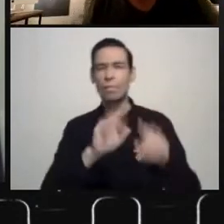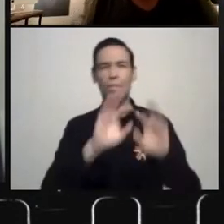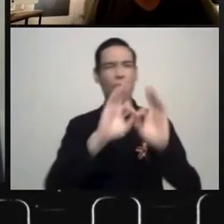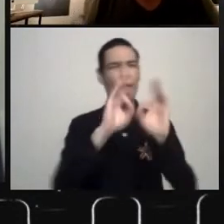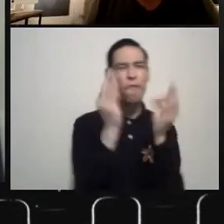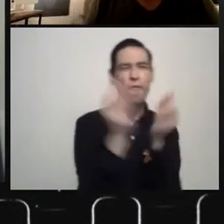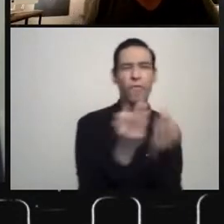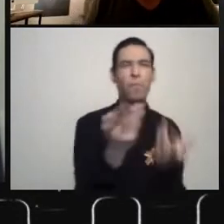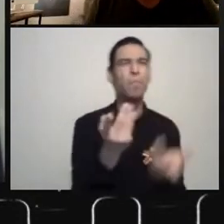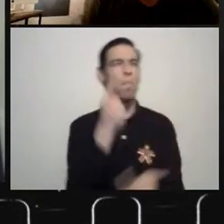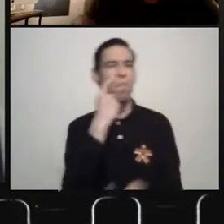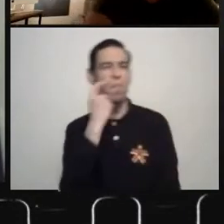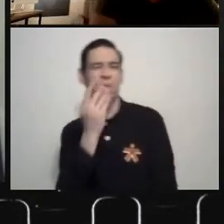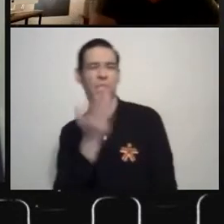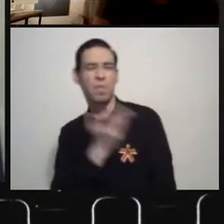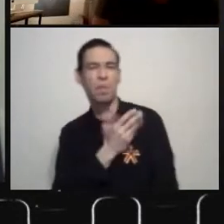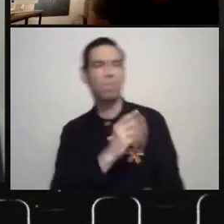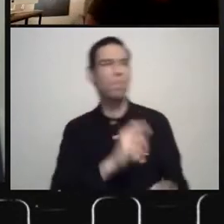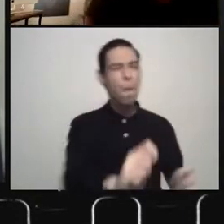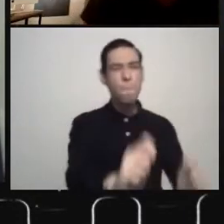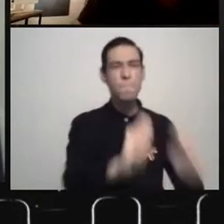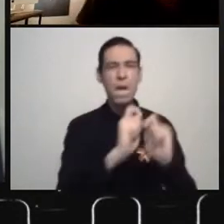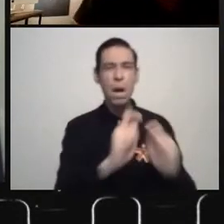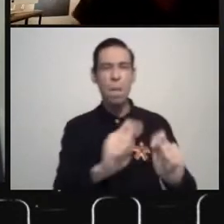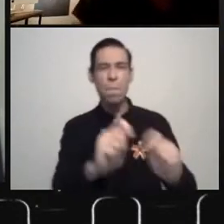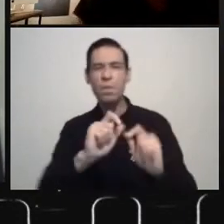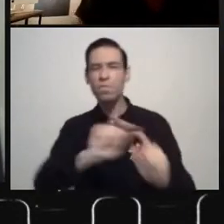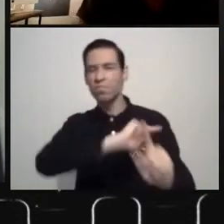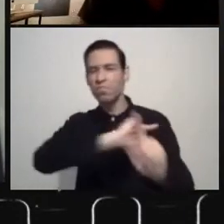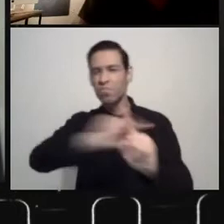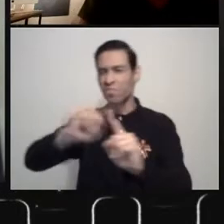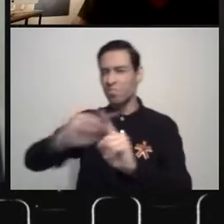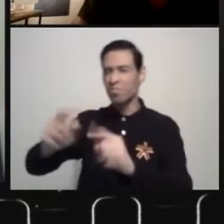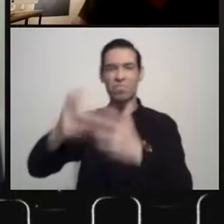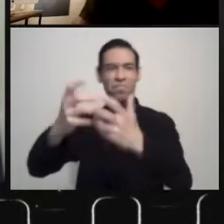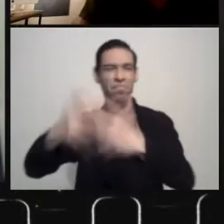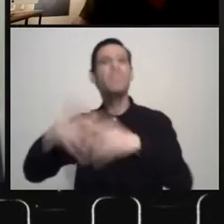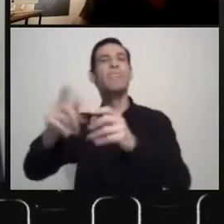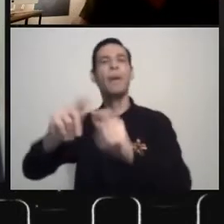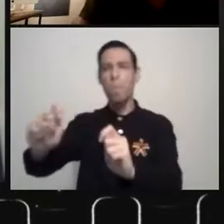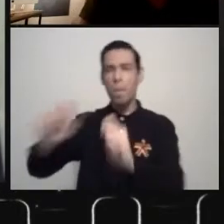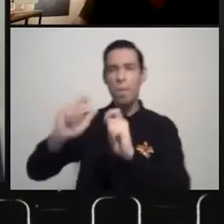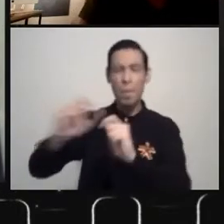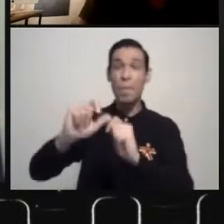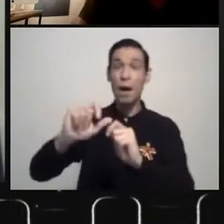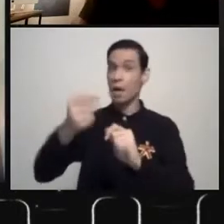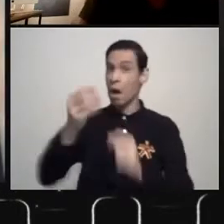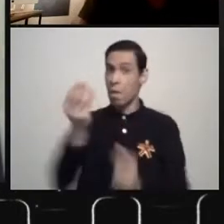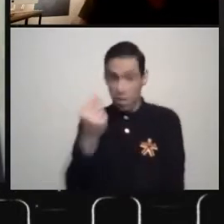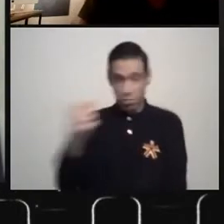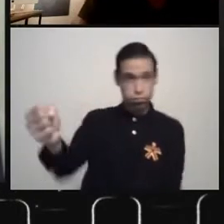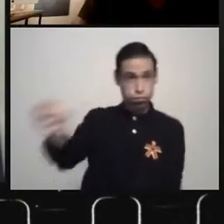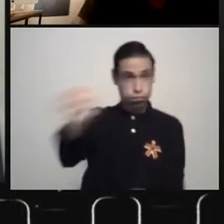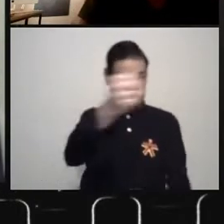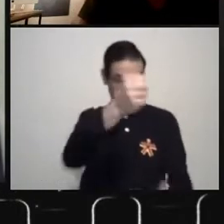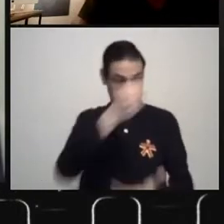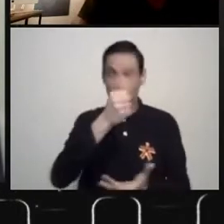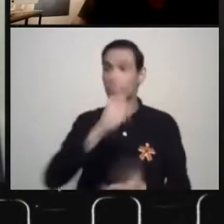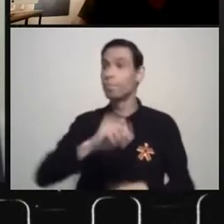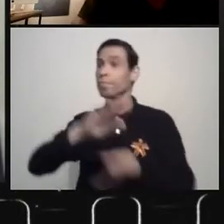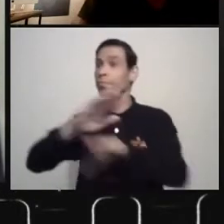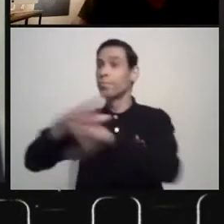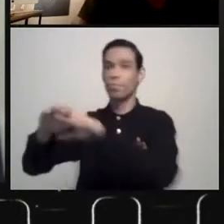plata. Bogotá Beer Company nos ayudó, Karen's Pizza nos ayudó y terminamos reuniendo un presupuesto y llamamos a actores